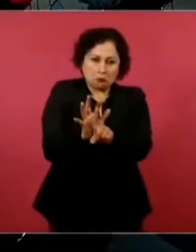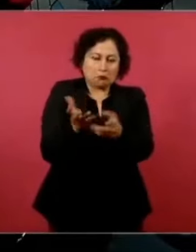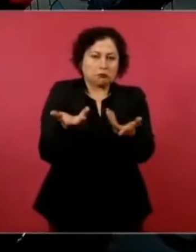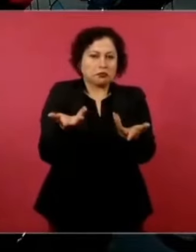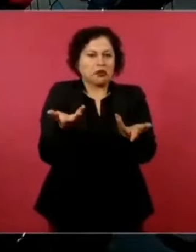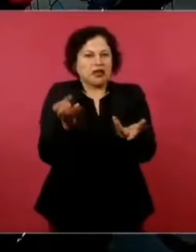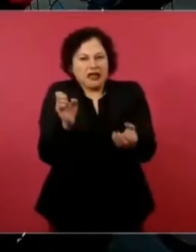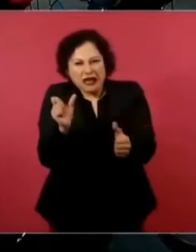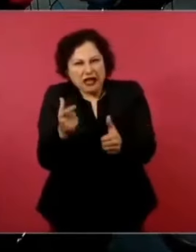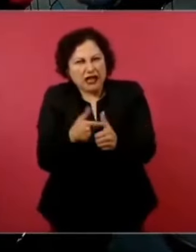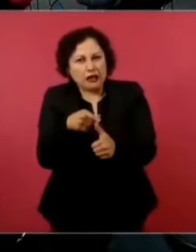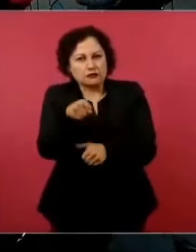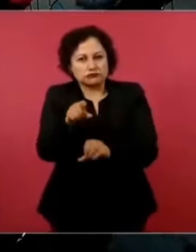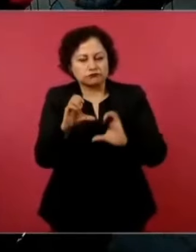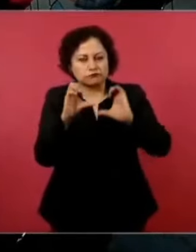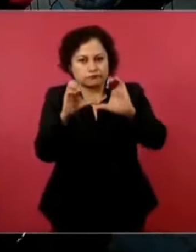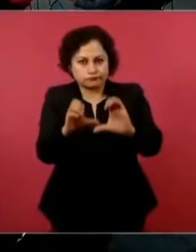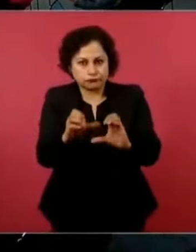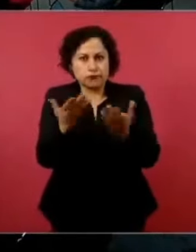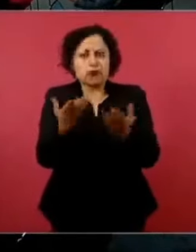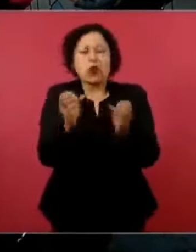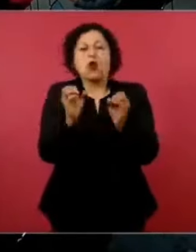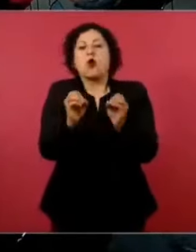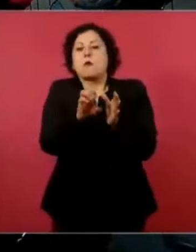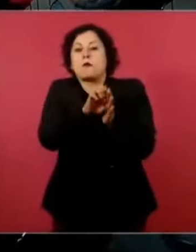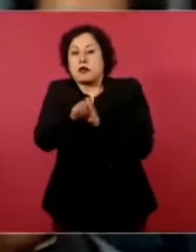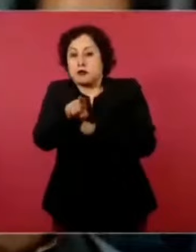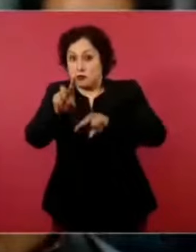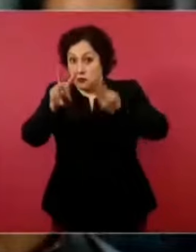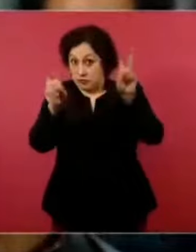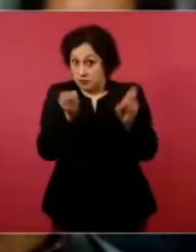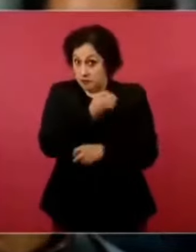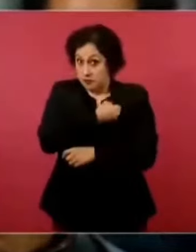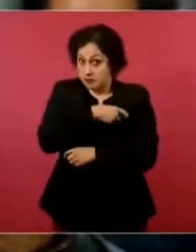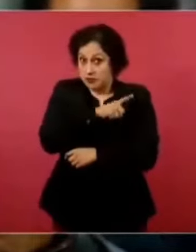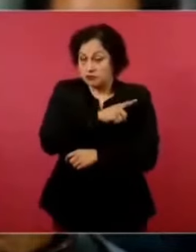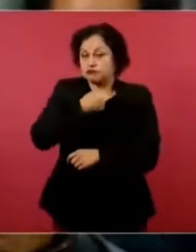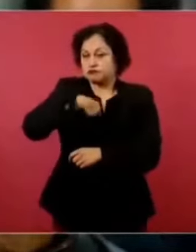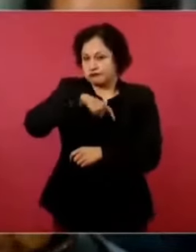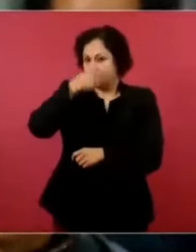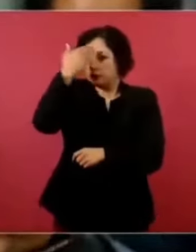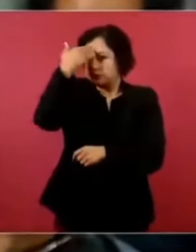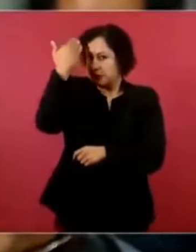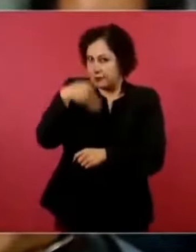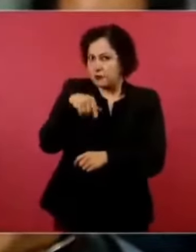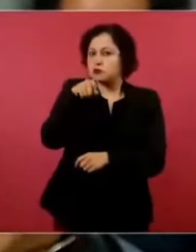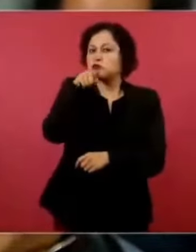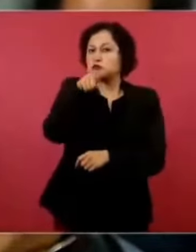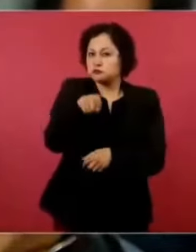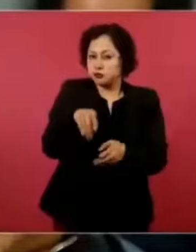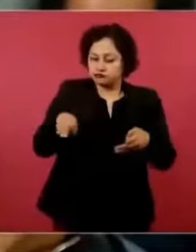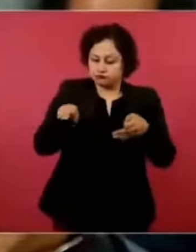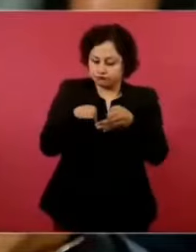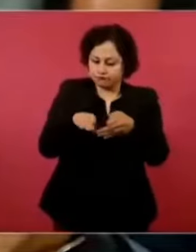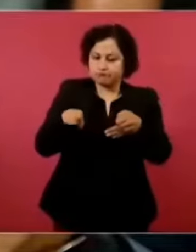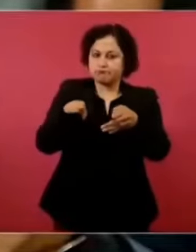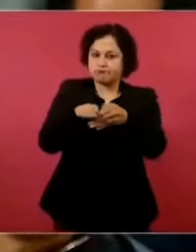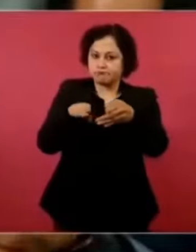puedan seguir cuidando. Por ejemplo, también en el tema de salud, sabemos que tenía una valoración, un seguimiento que se daba